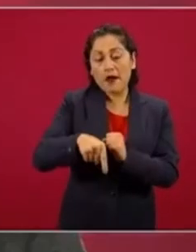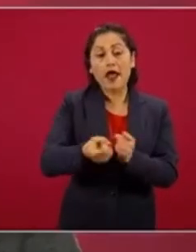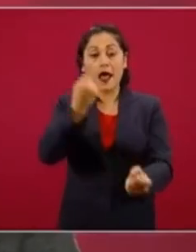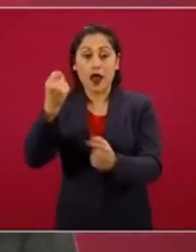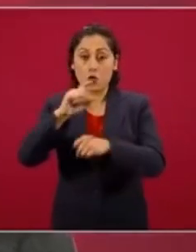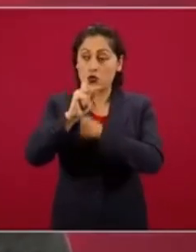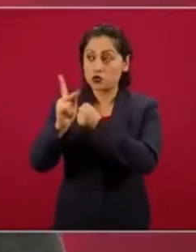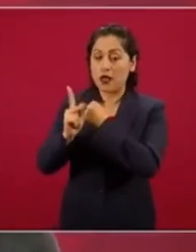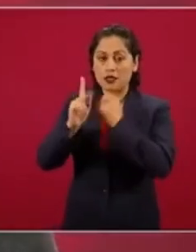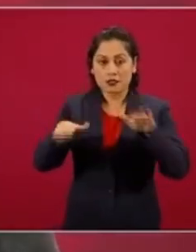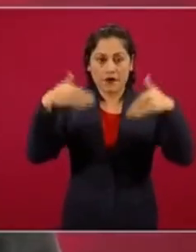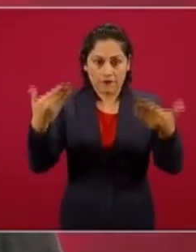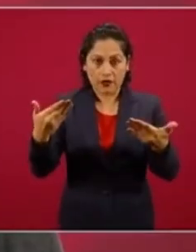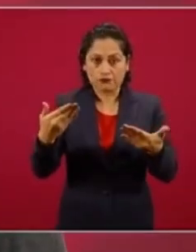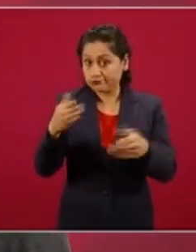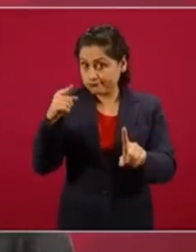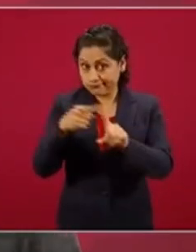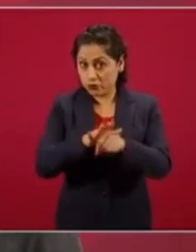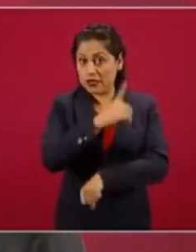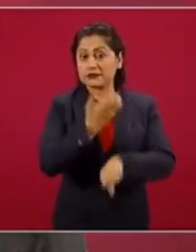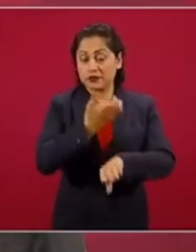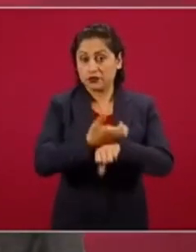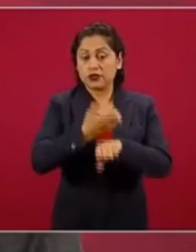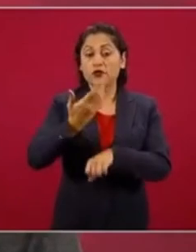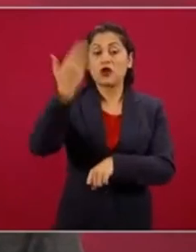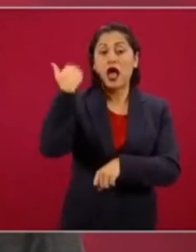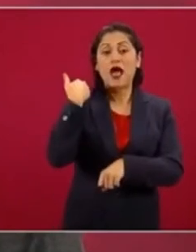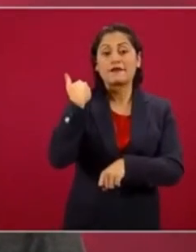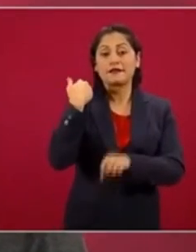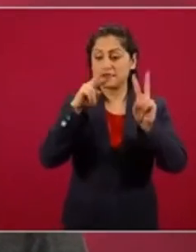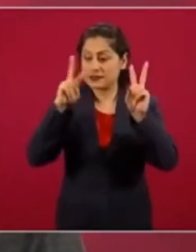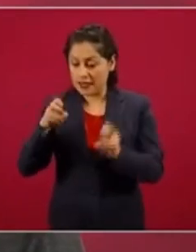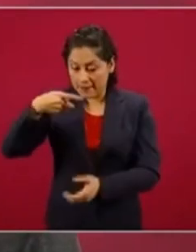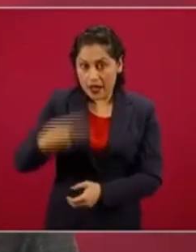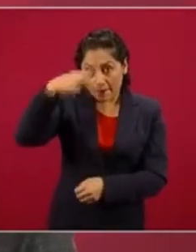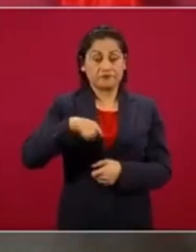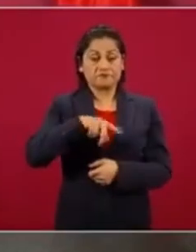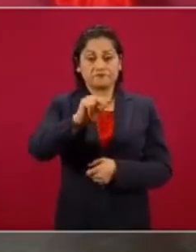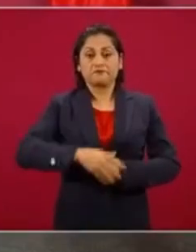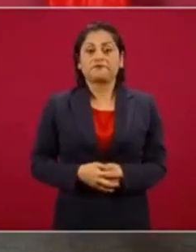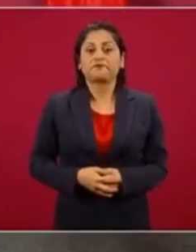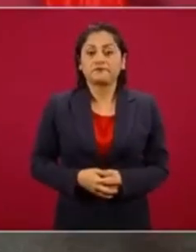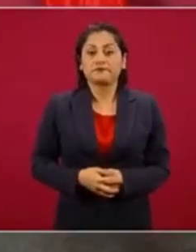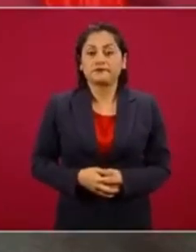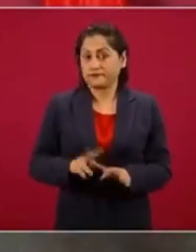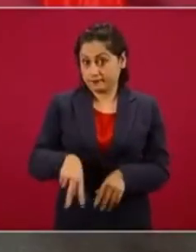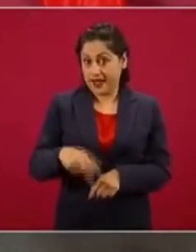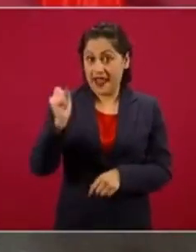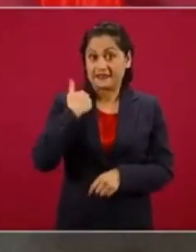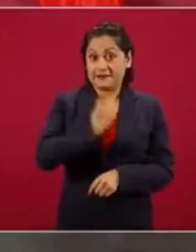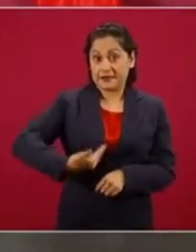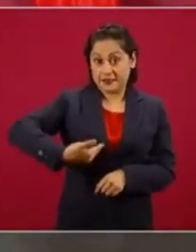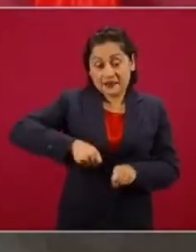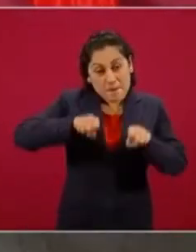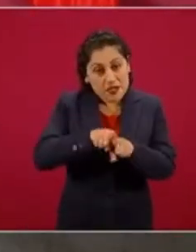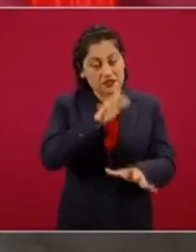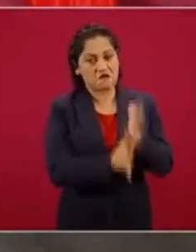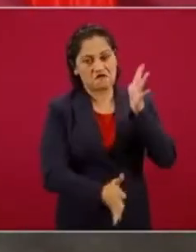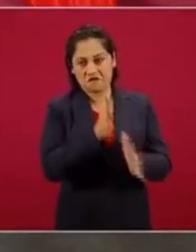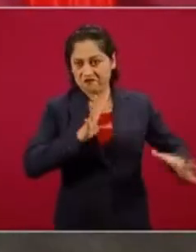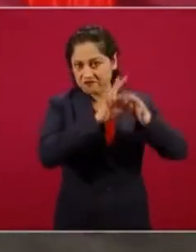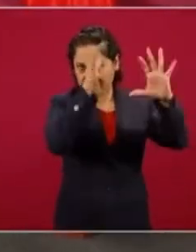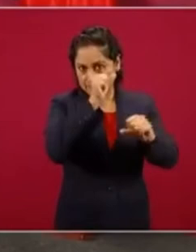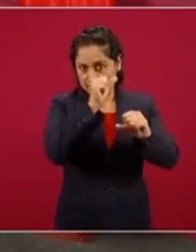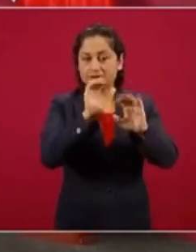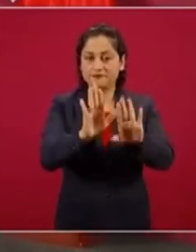agentes de Estados Unidos participaran en asuntos que solo corresponde atender a los mexicanos. Hasta el mismo presidente Trump, cada vez